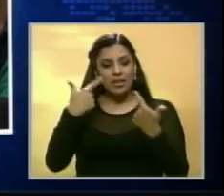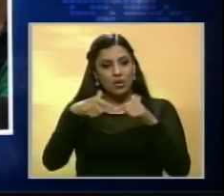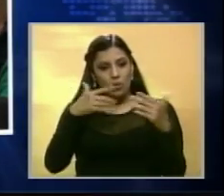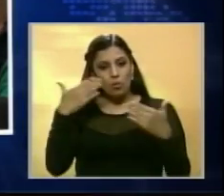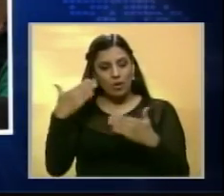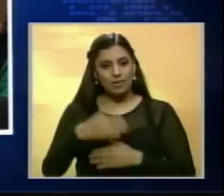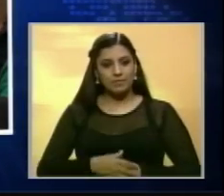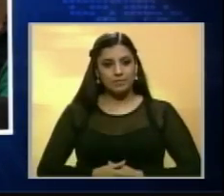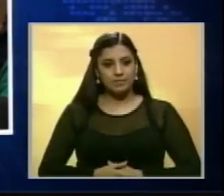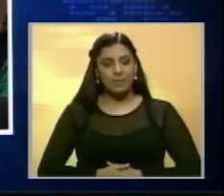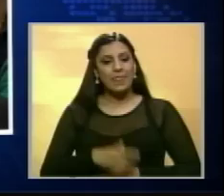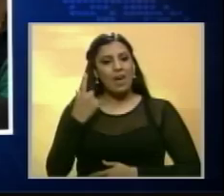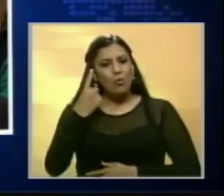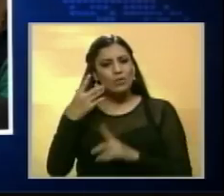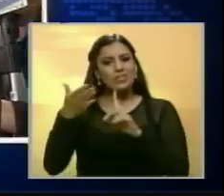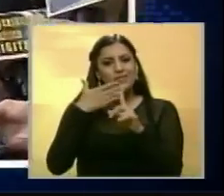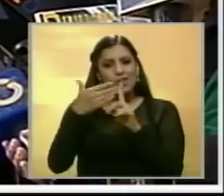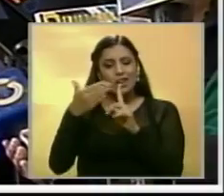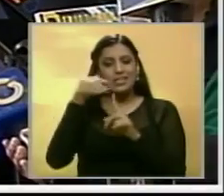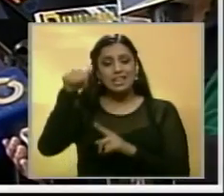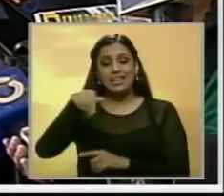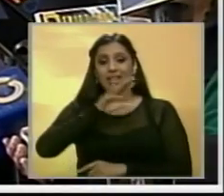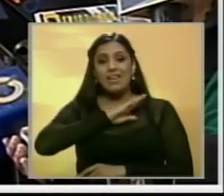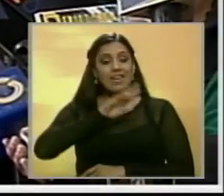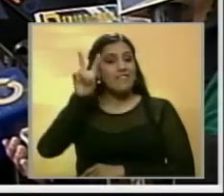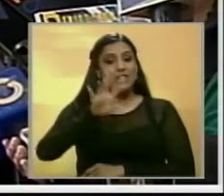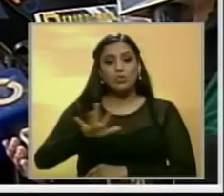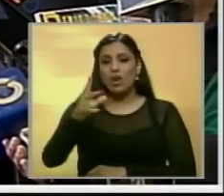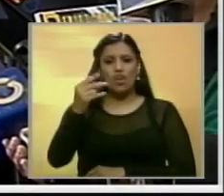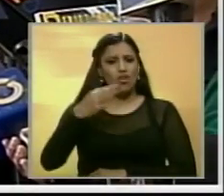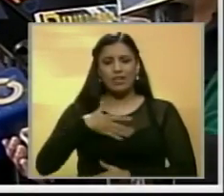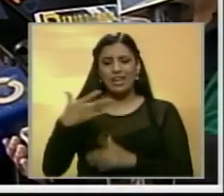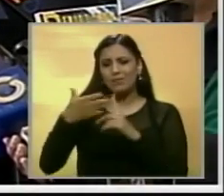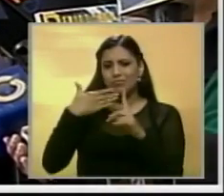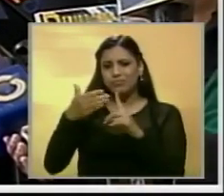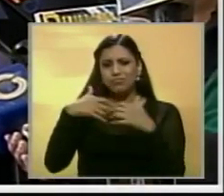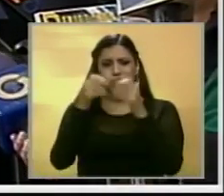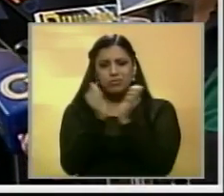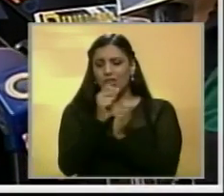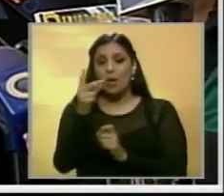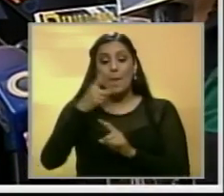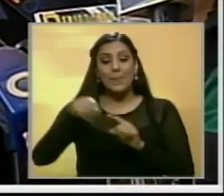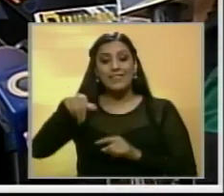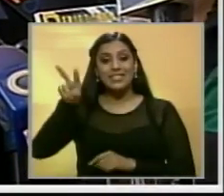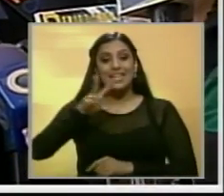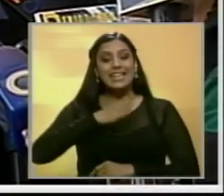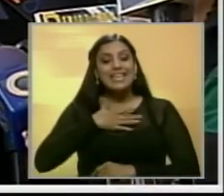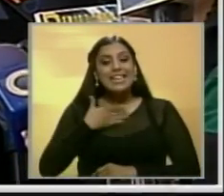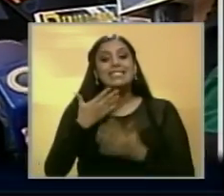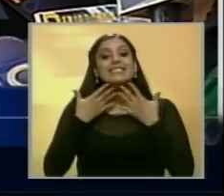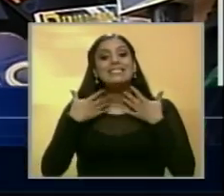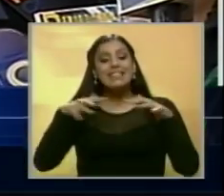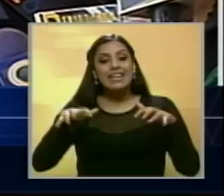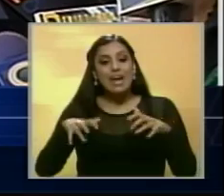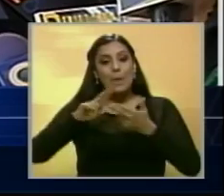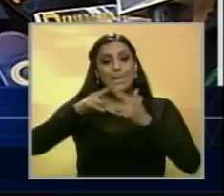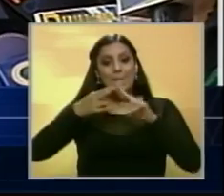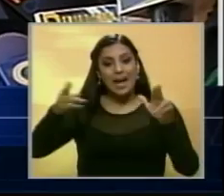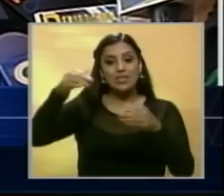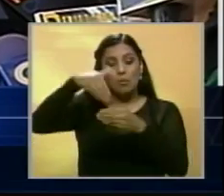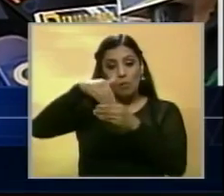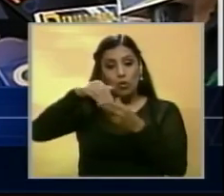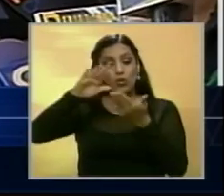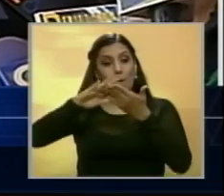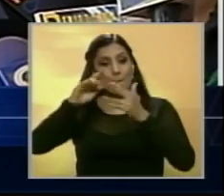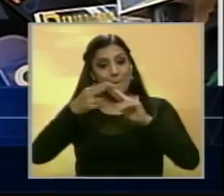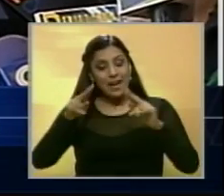en vivo y directo. A una violencia que Venezuela no quiere ni desea, sino que Venezuela lo que quiere es la paz del voto, la paz del